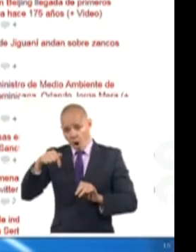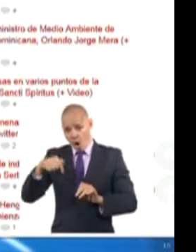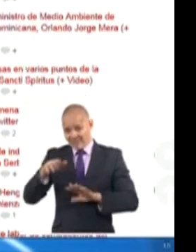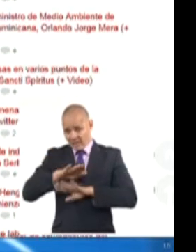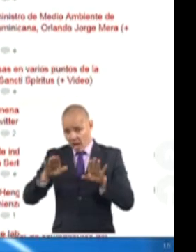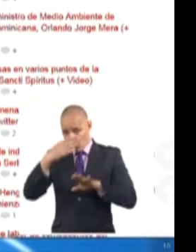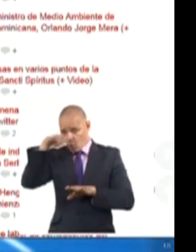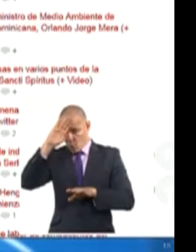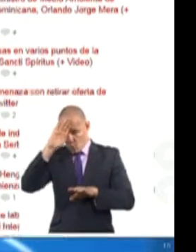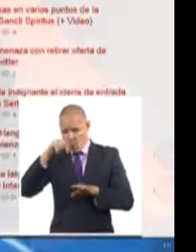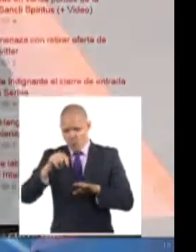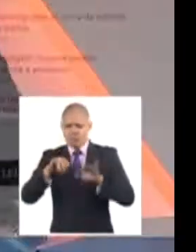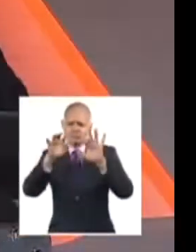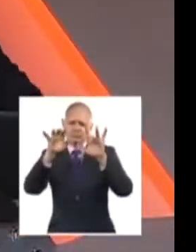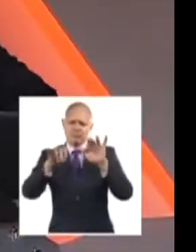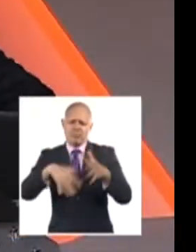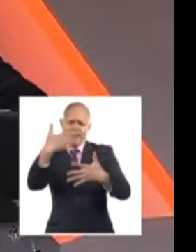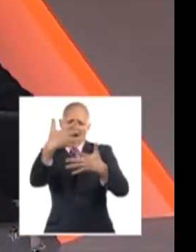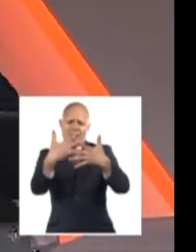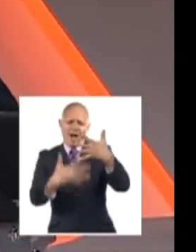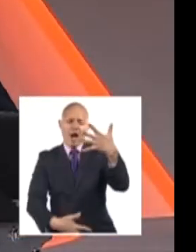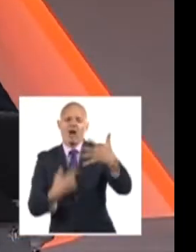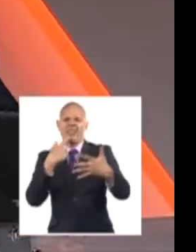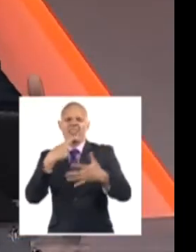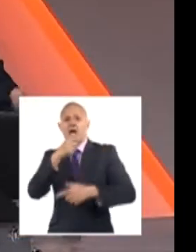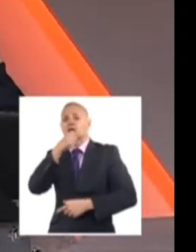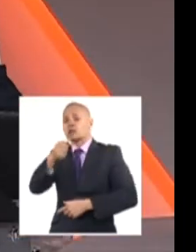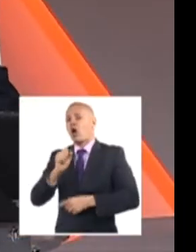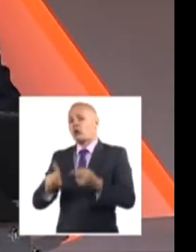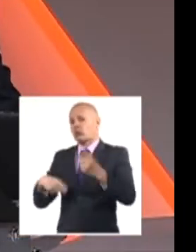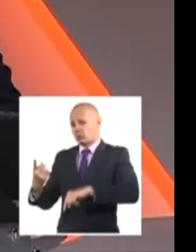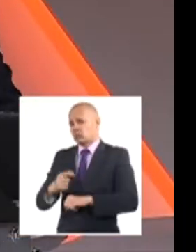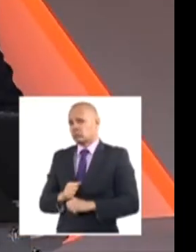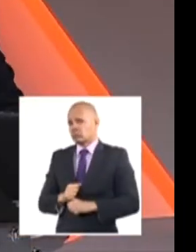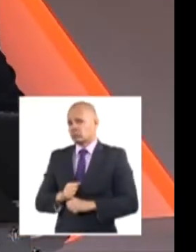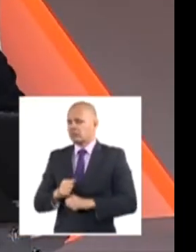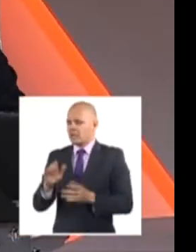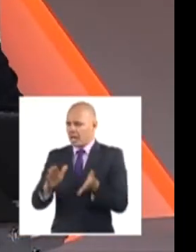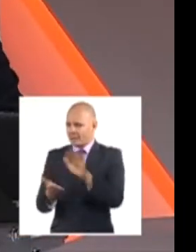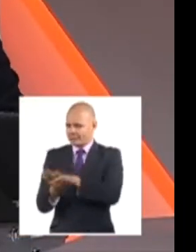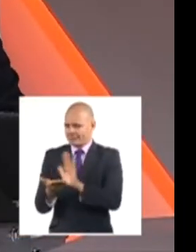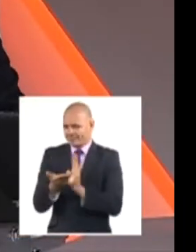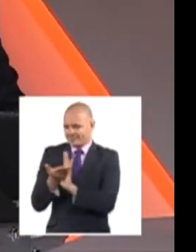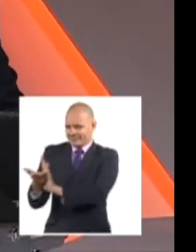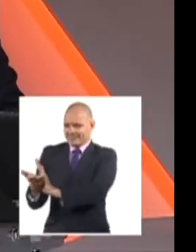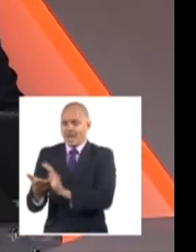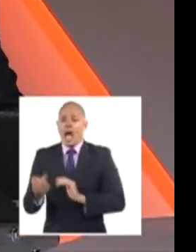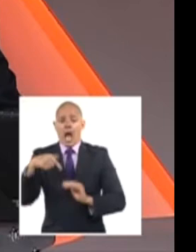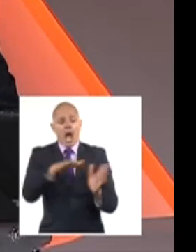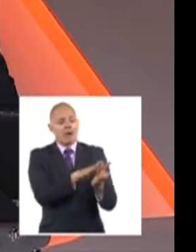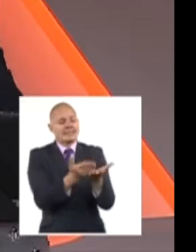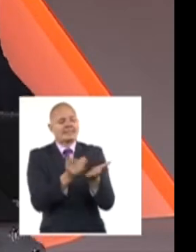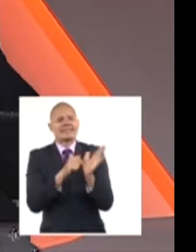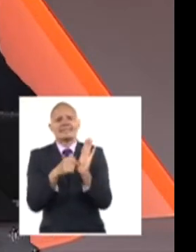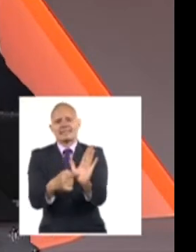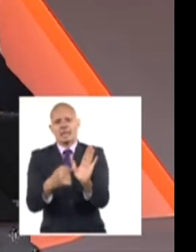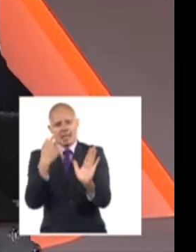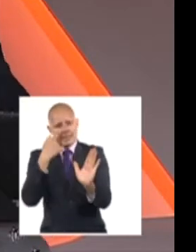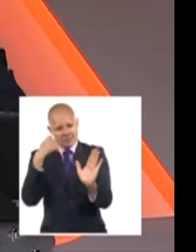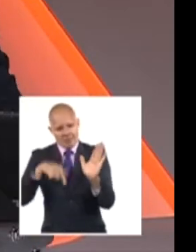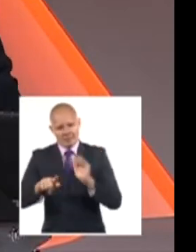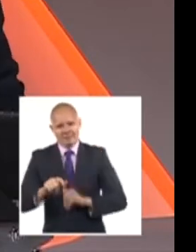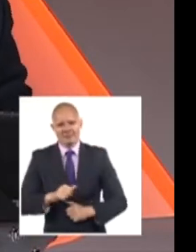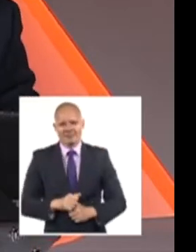posiciones y hace denuncias importante bueno ya vamos a conocer entonces el primer tema de nuestra mesa redonda en el día de